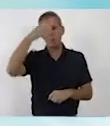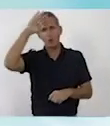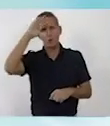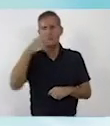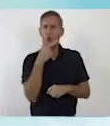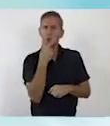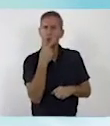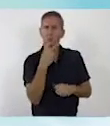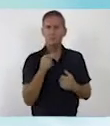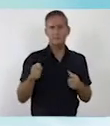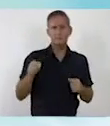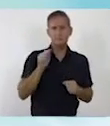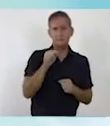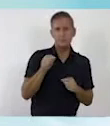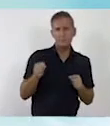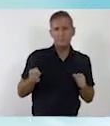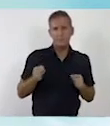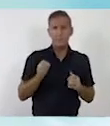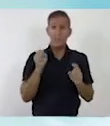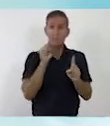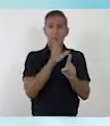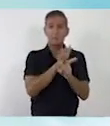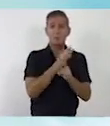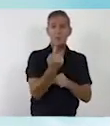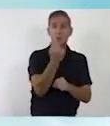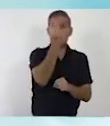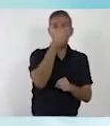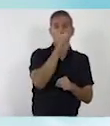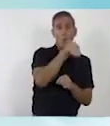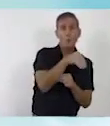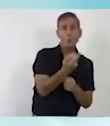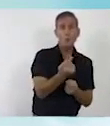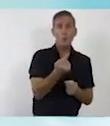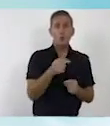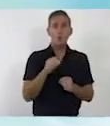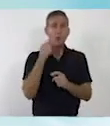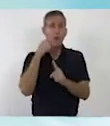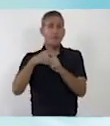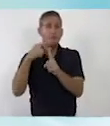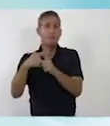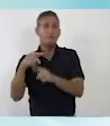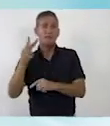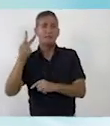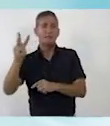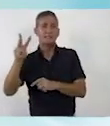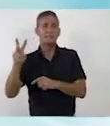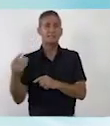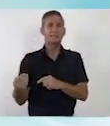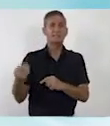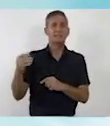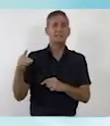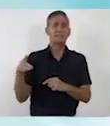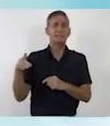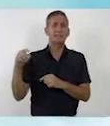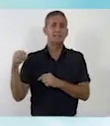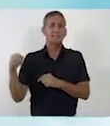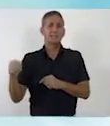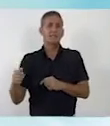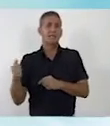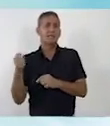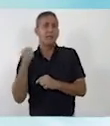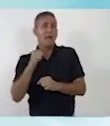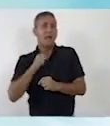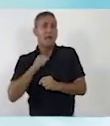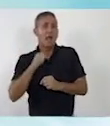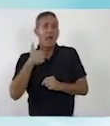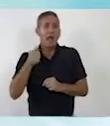la ecuación está ajustada. Se parte de un mol de dinitrógeno más 3 moles de dihidrógeno para obtener 2 moles de amoníaco.